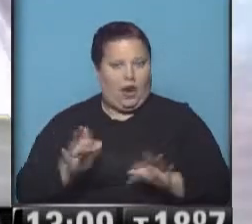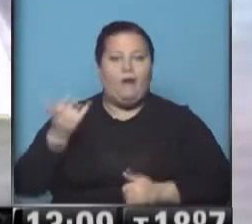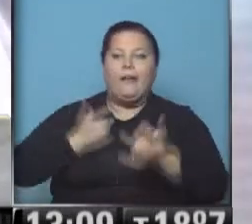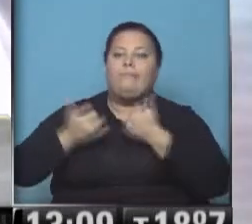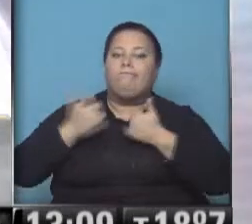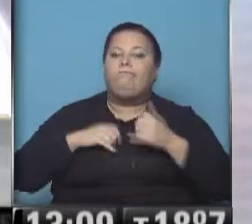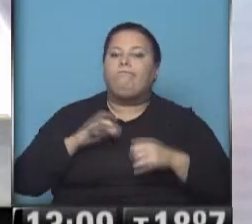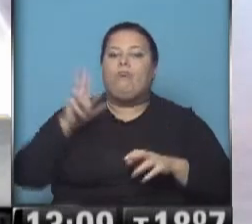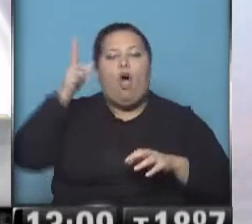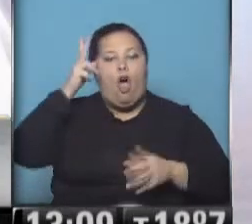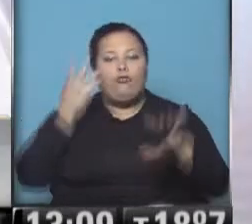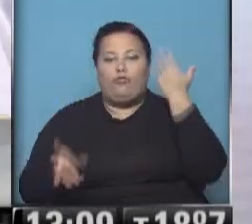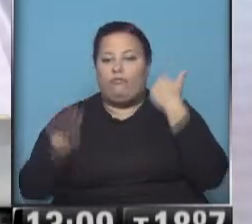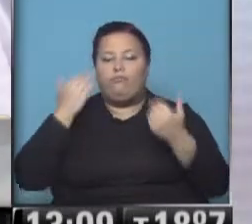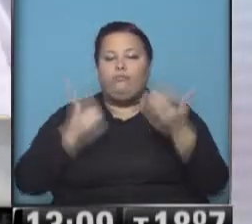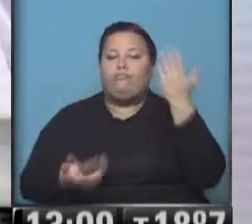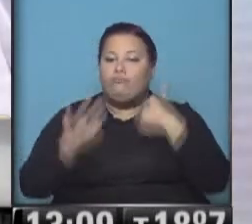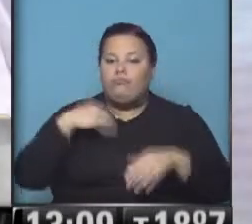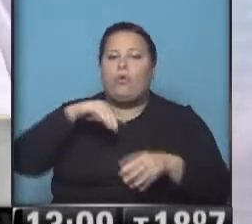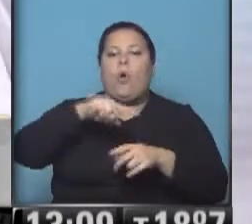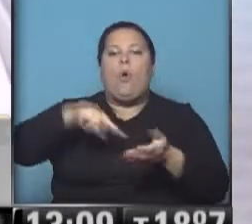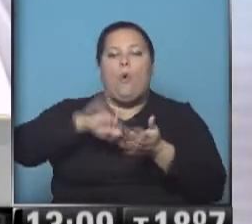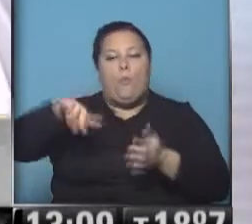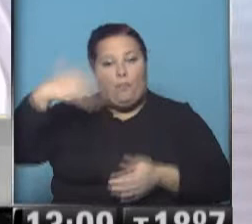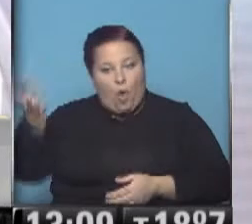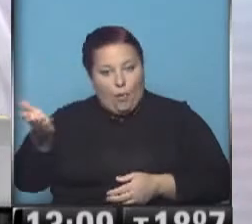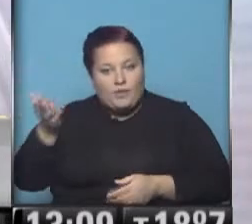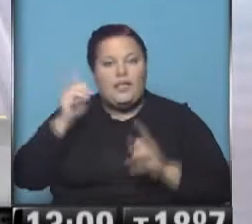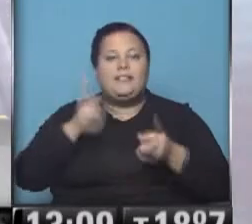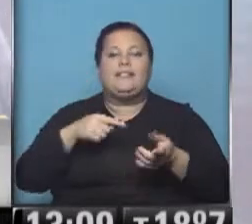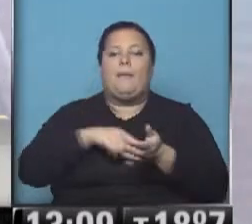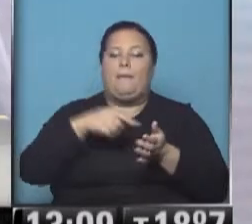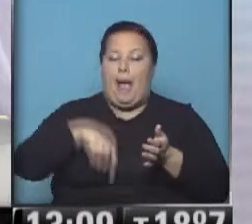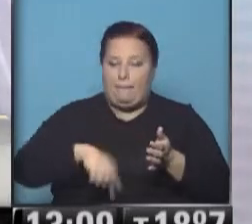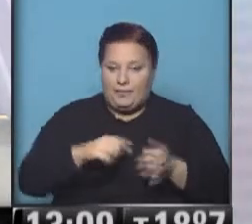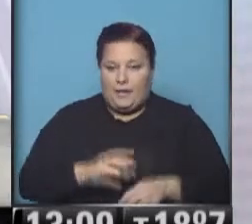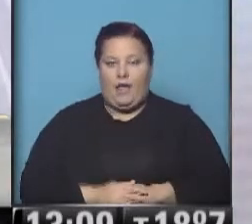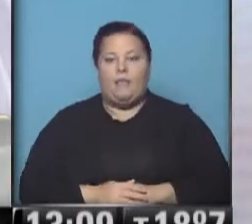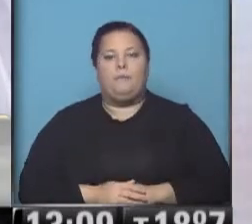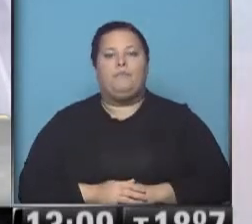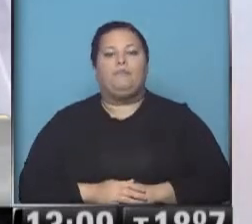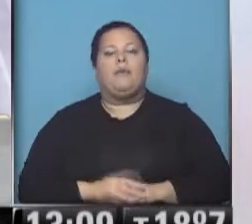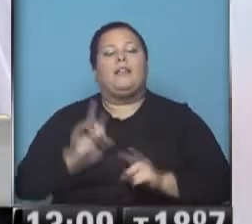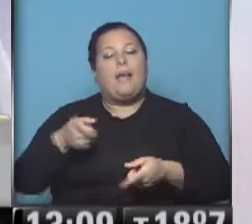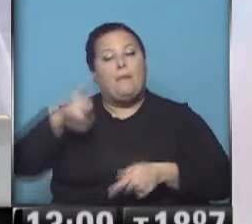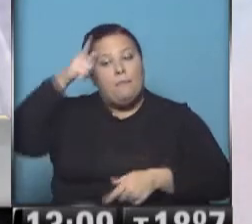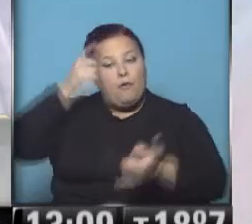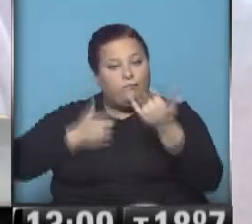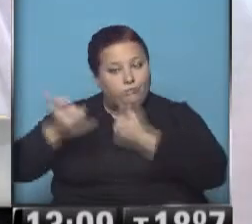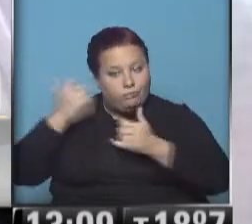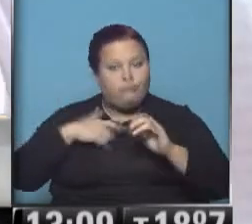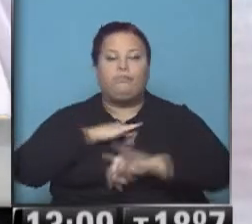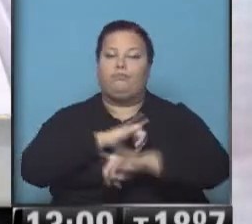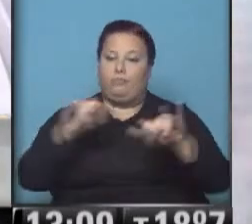once allanamientos que incluyen ciudad de buenos aires y el conurbano bonaerense y por fuentes policiales les pasó